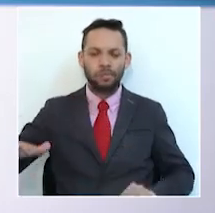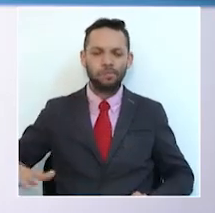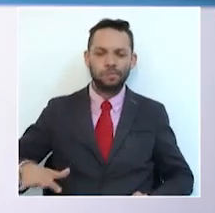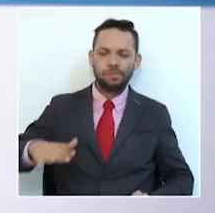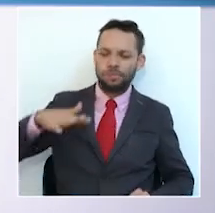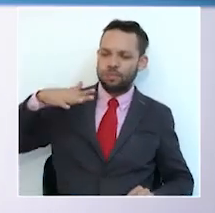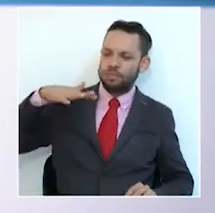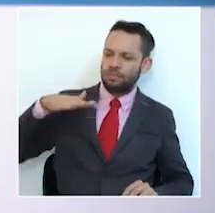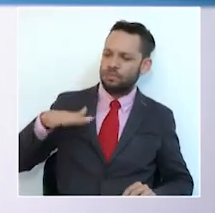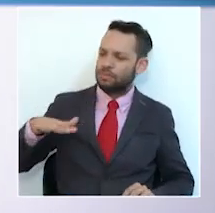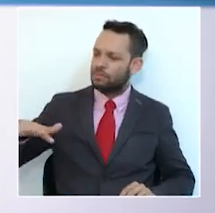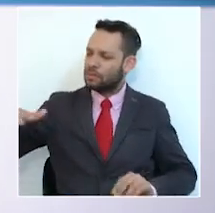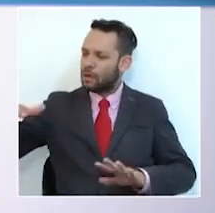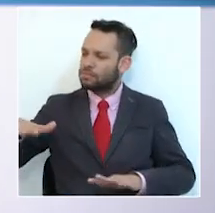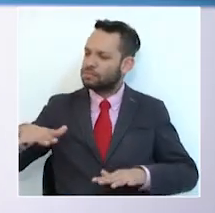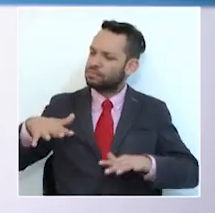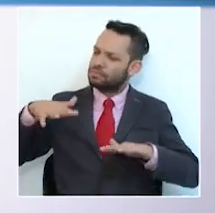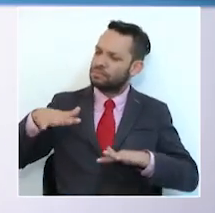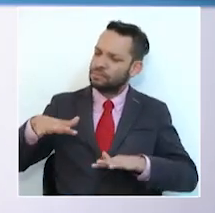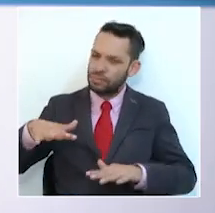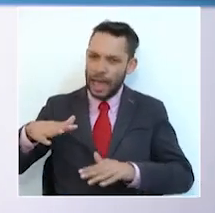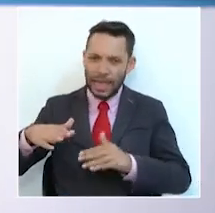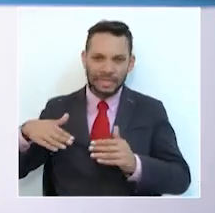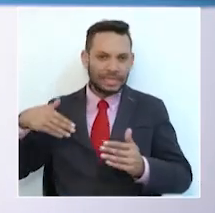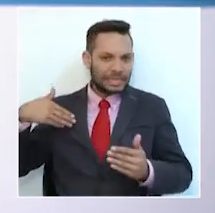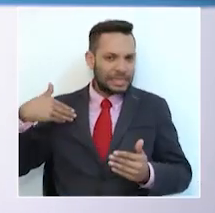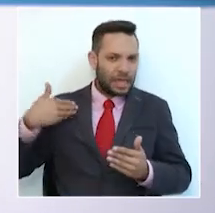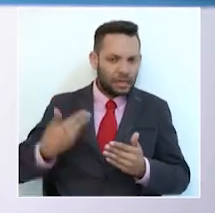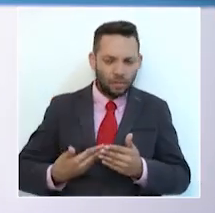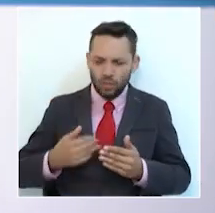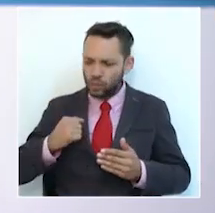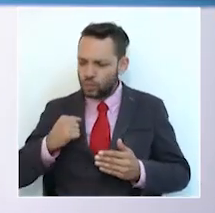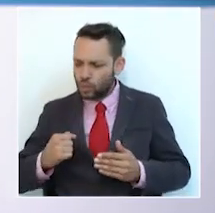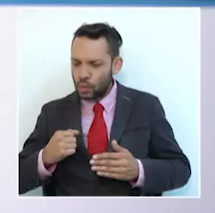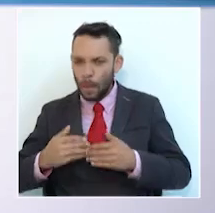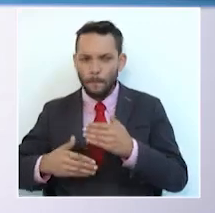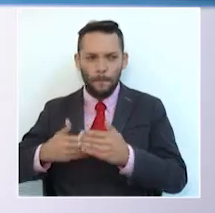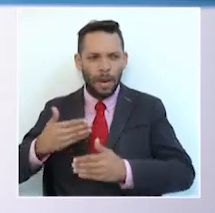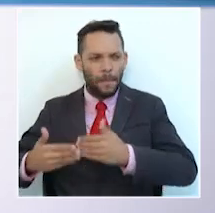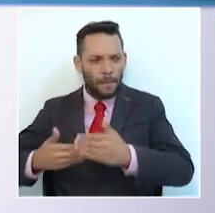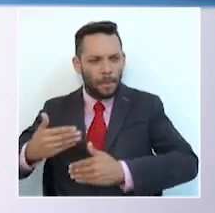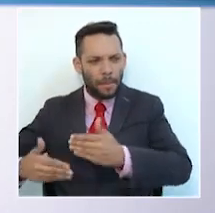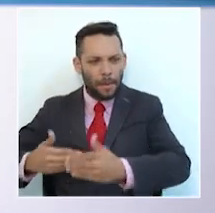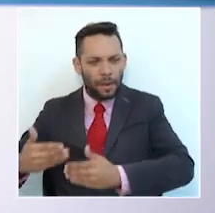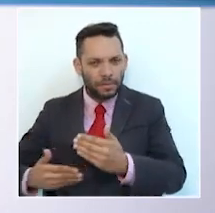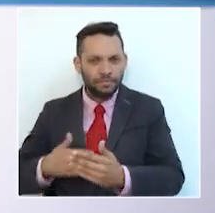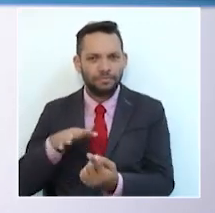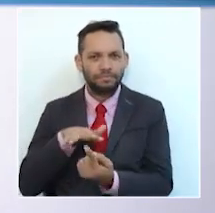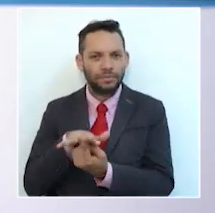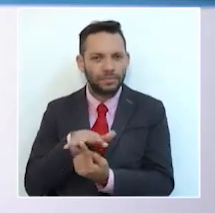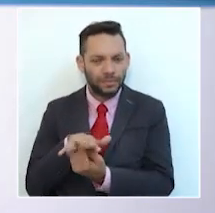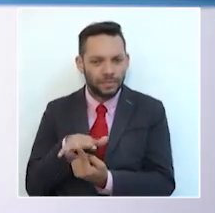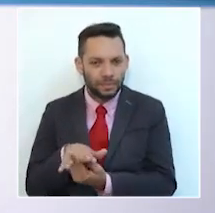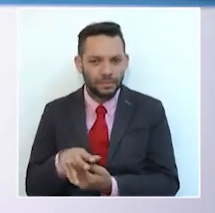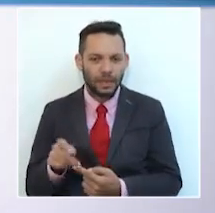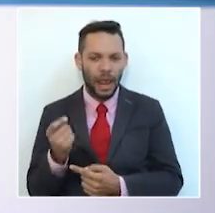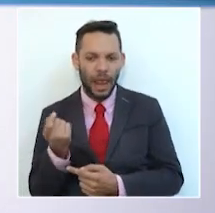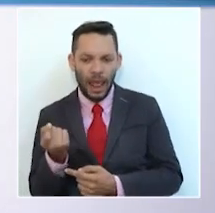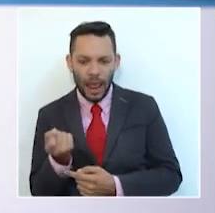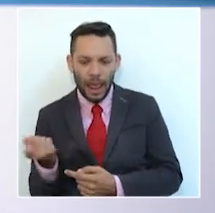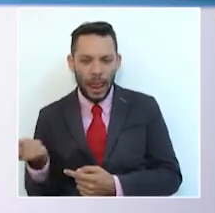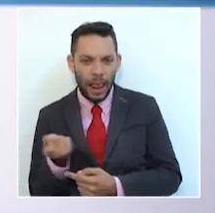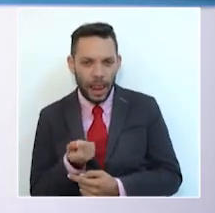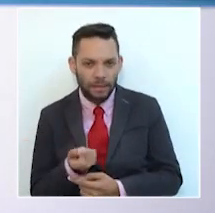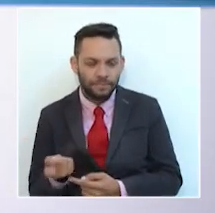salado después de un proceso de maduración en el que intervienen o pueden intervenir microorganismos como